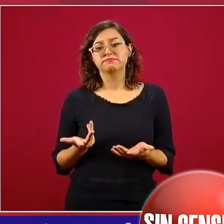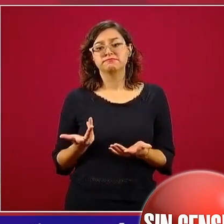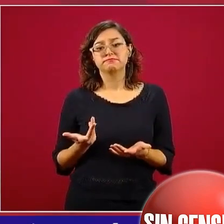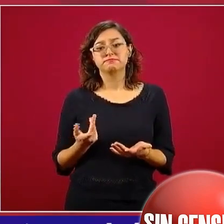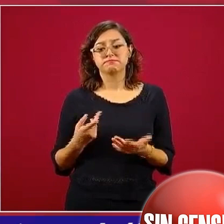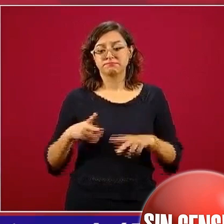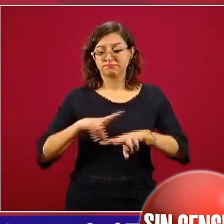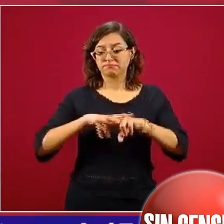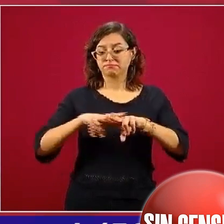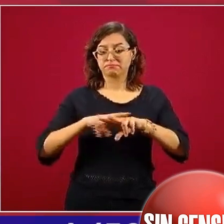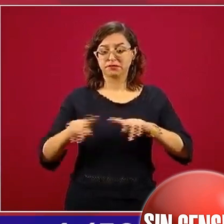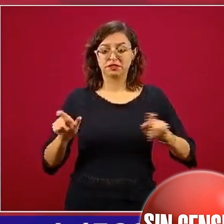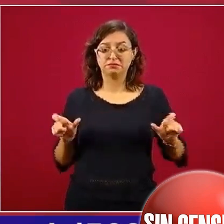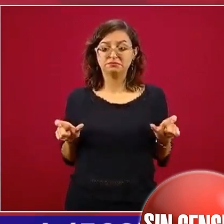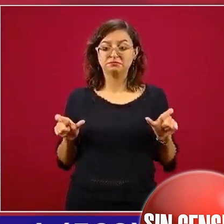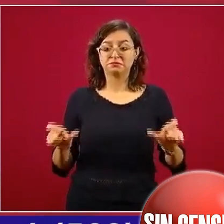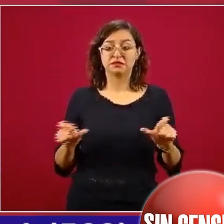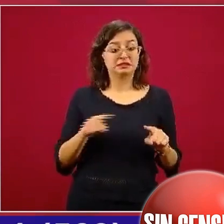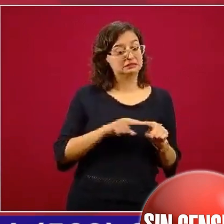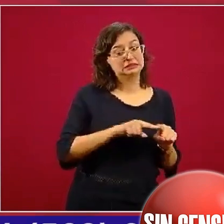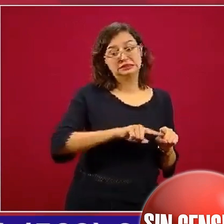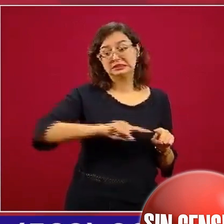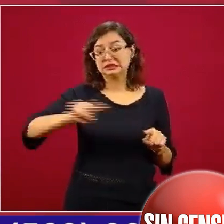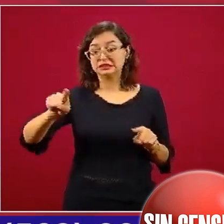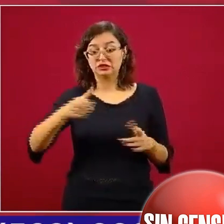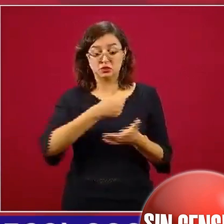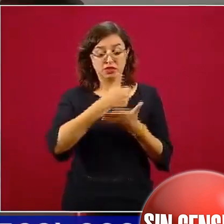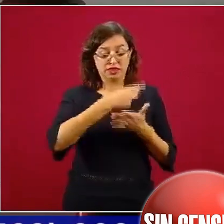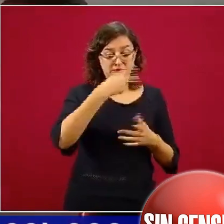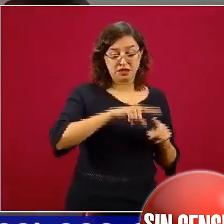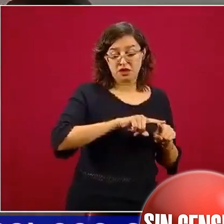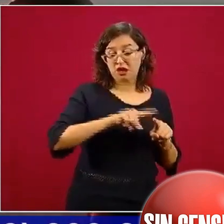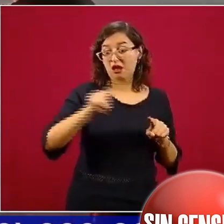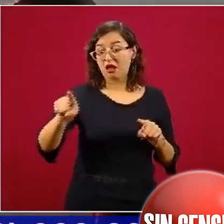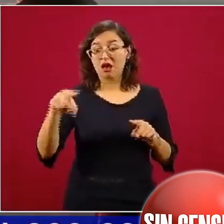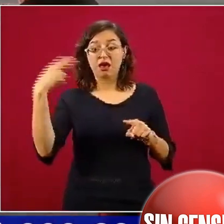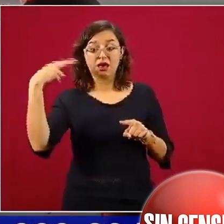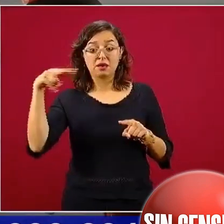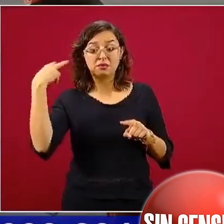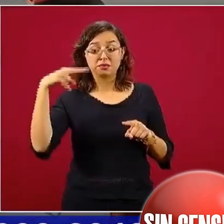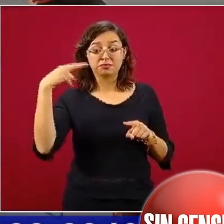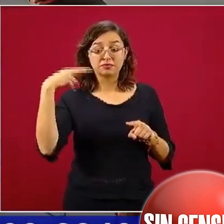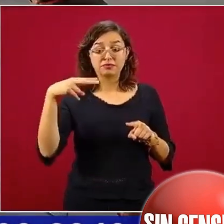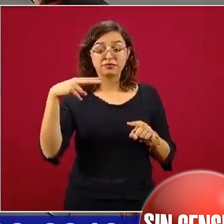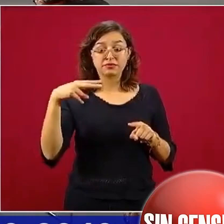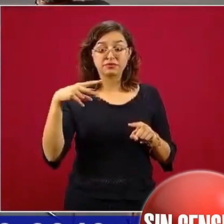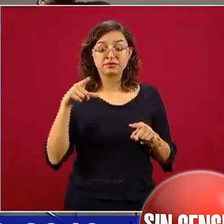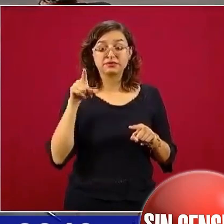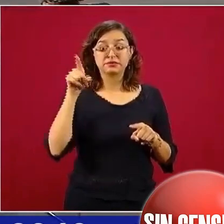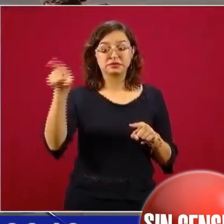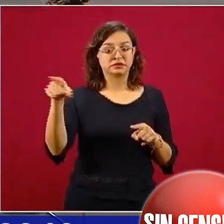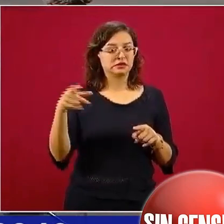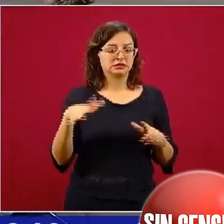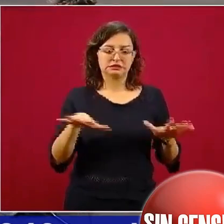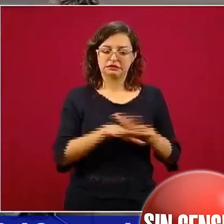bloquean las vías. Él iba a Veracruz a sostener el gobierno desde allá